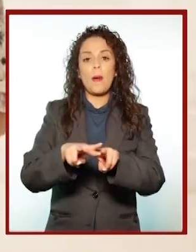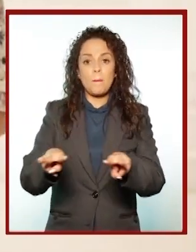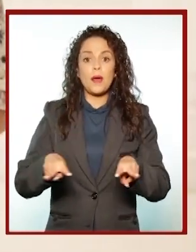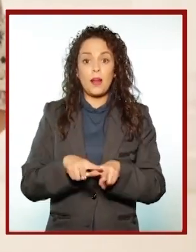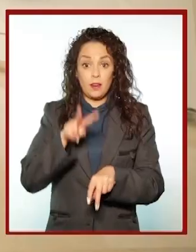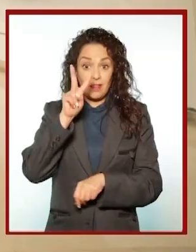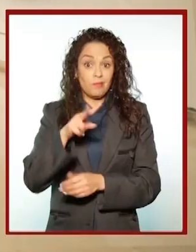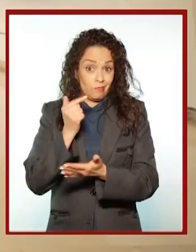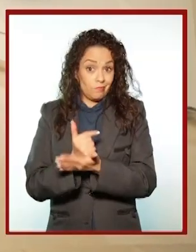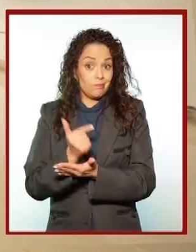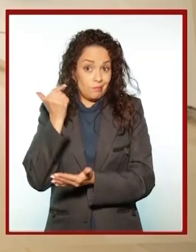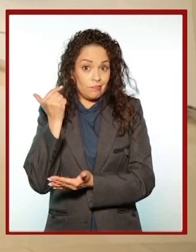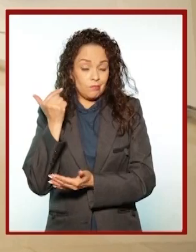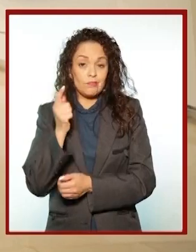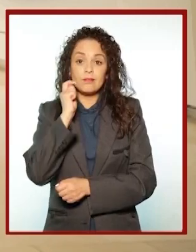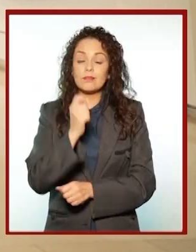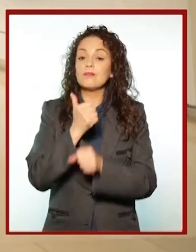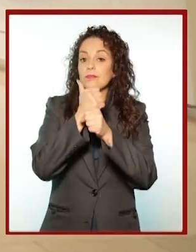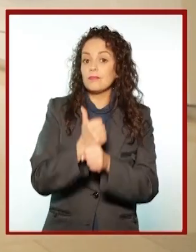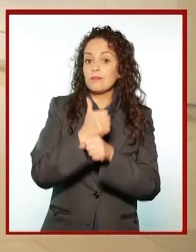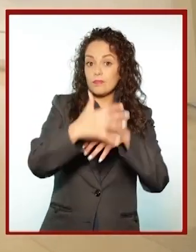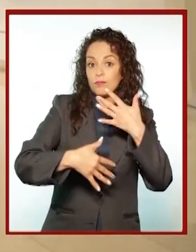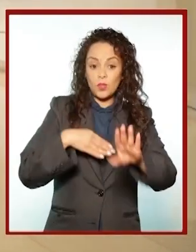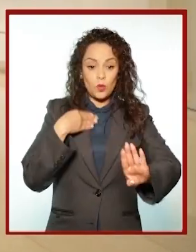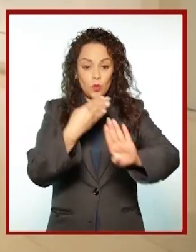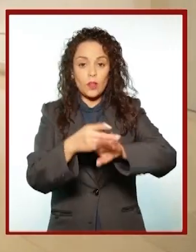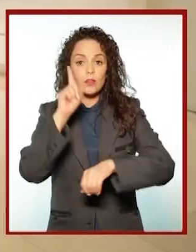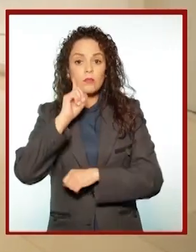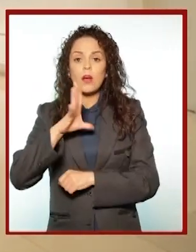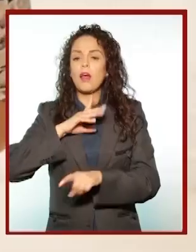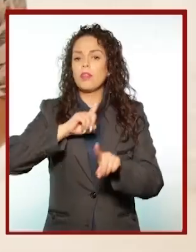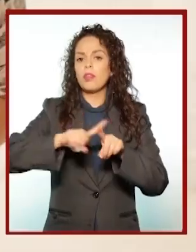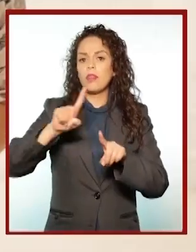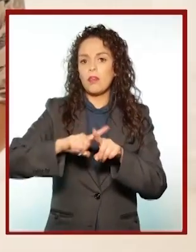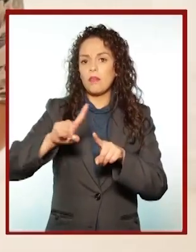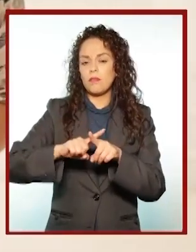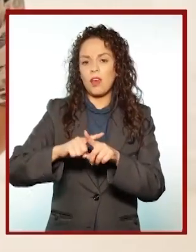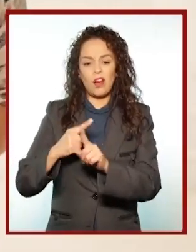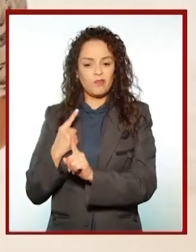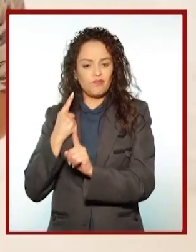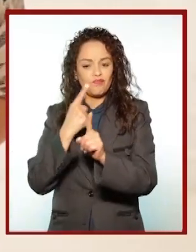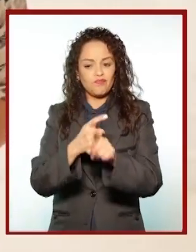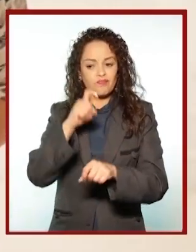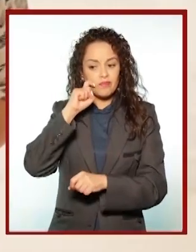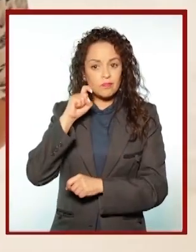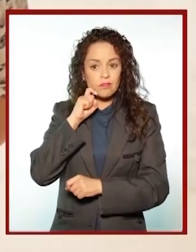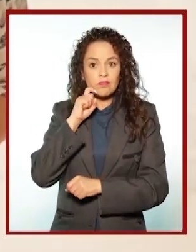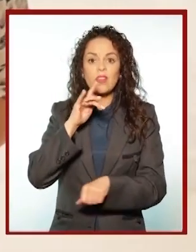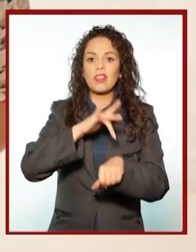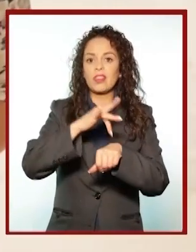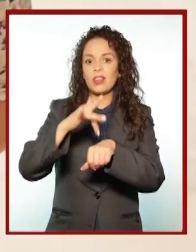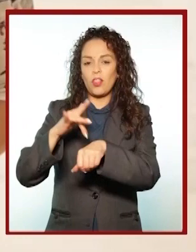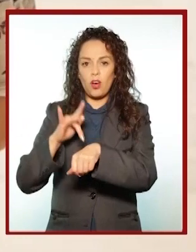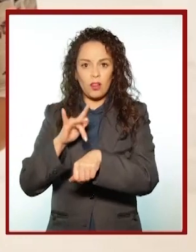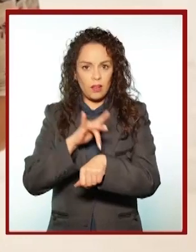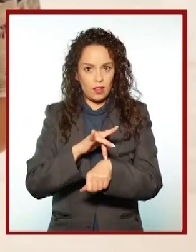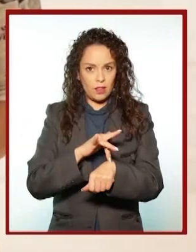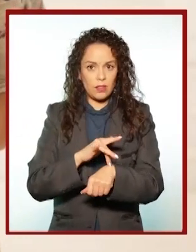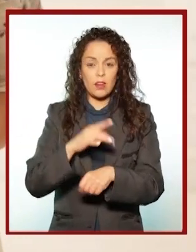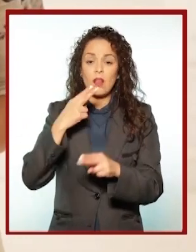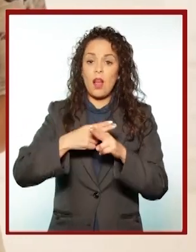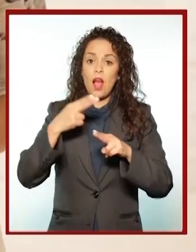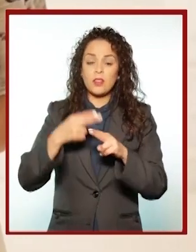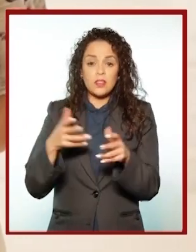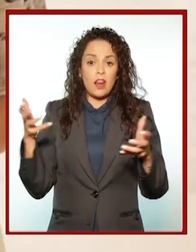Está tremendo, ¿verdad? La violencia contra las mujeres incluye varias formas: acoso sexual, comentarios y tocamientos